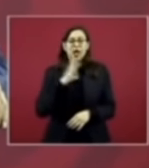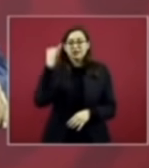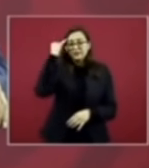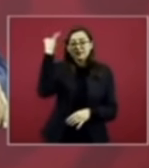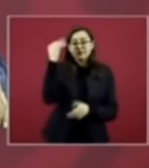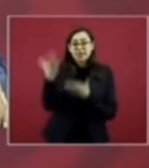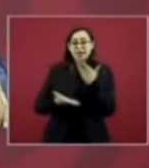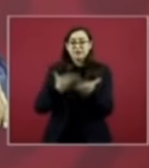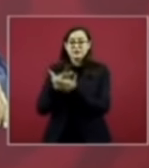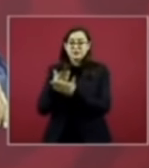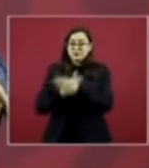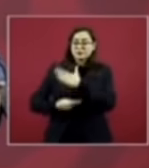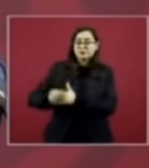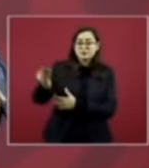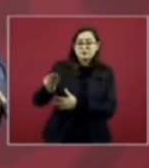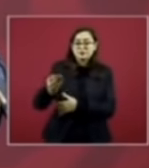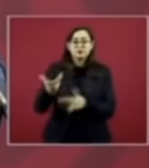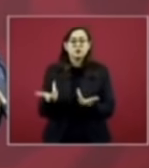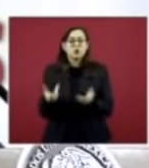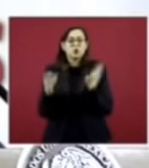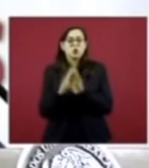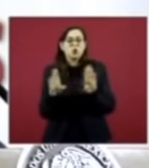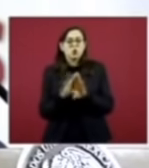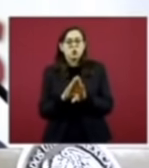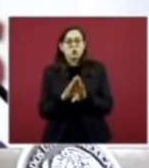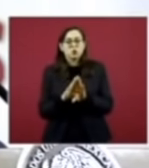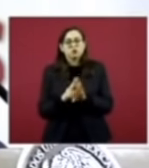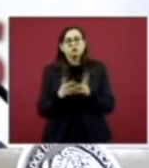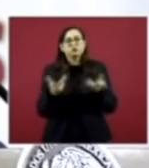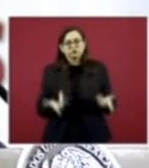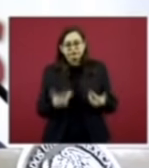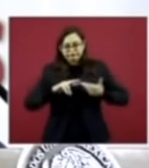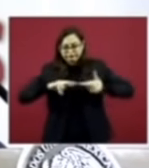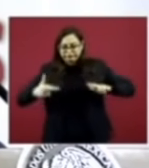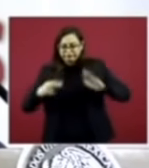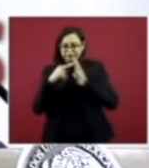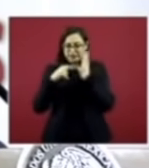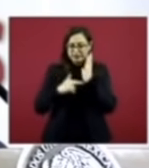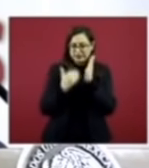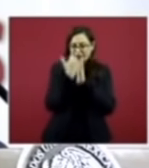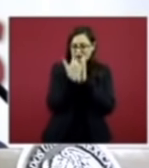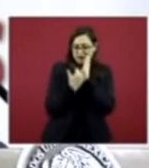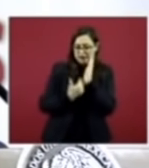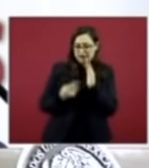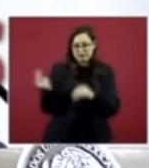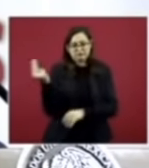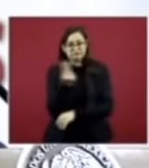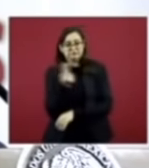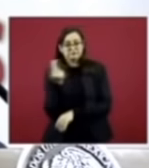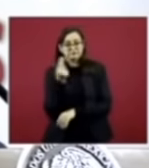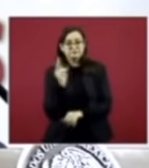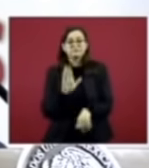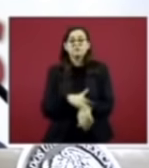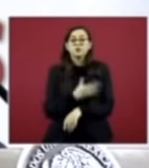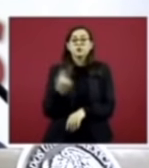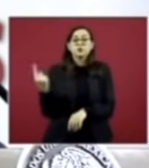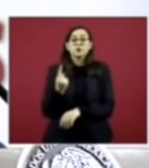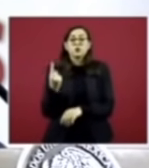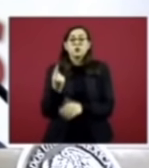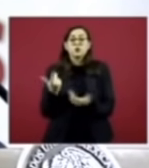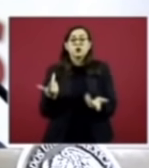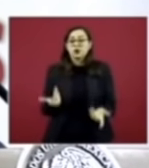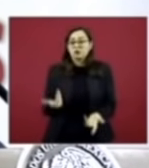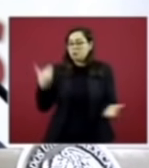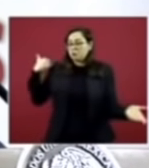en la relación porque no existe un marco legal